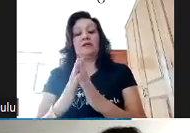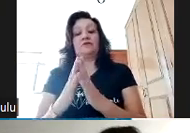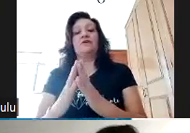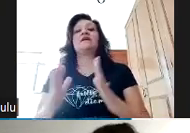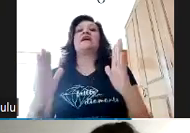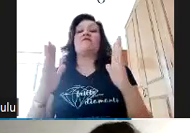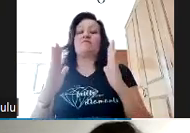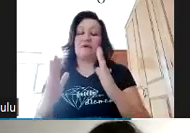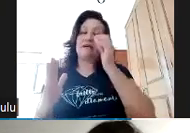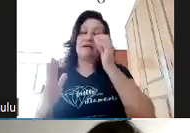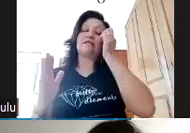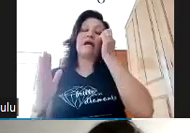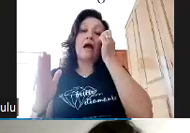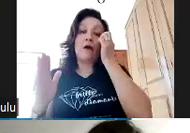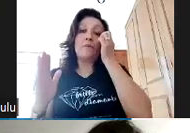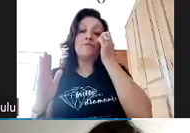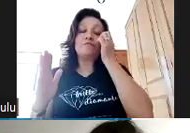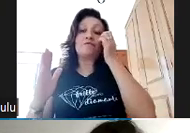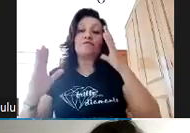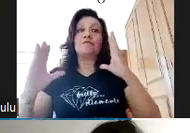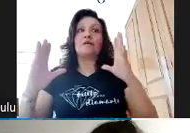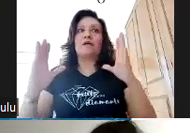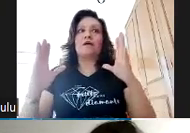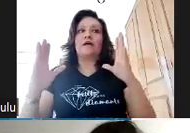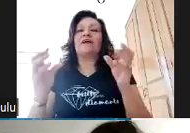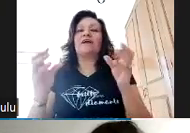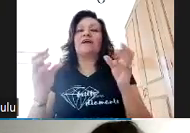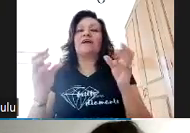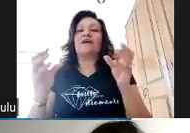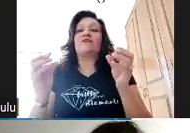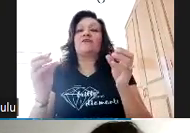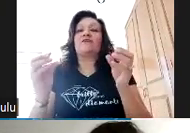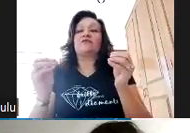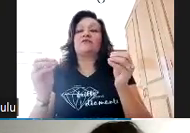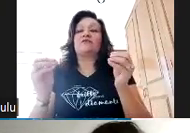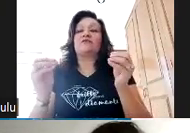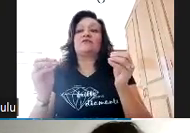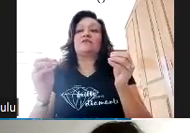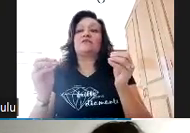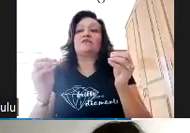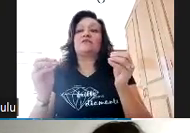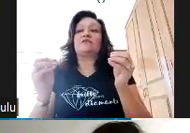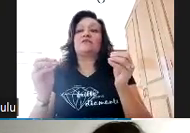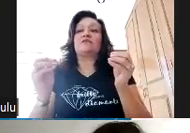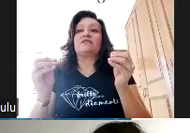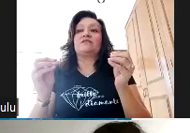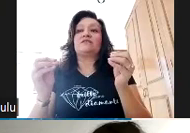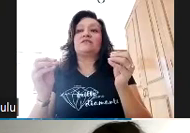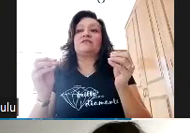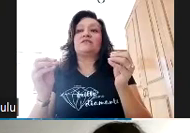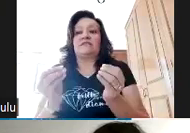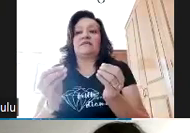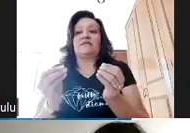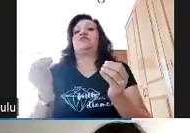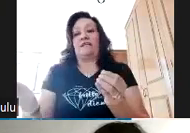de prospecto empiece a a darnos este su confianza y que nos